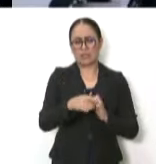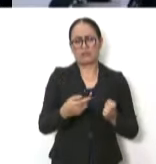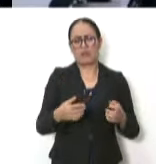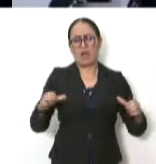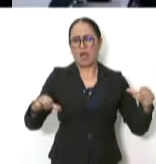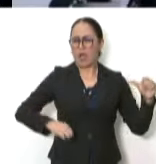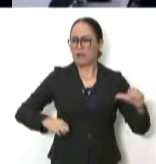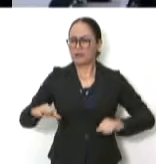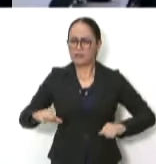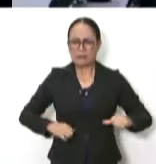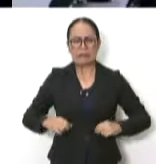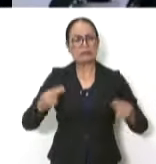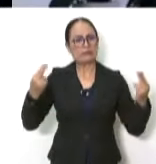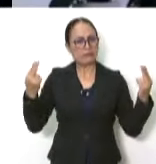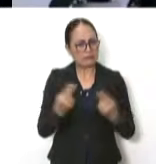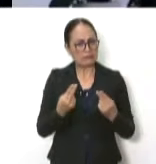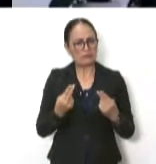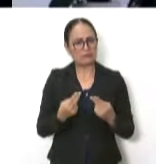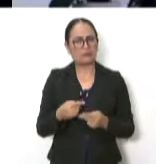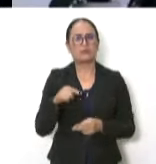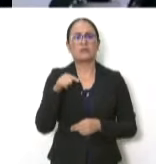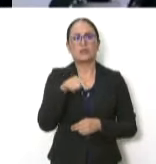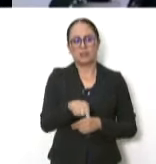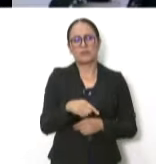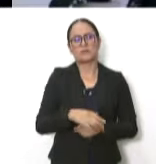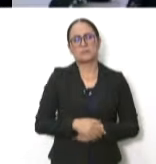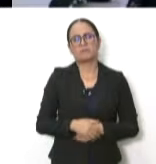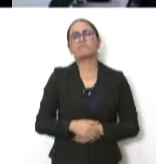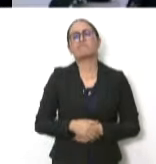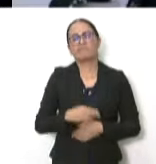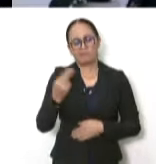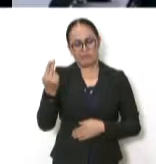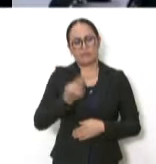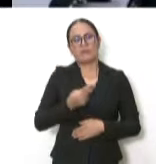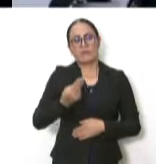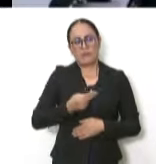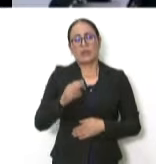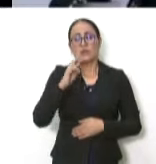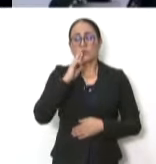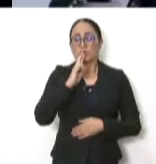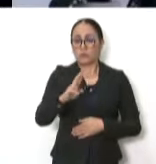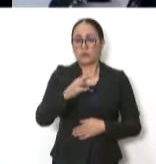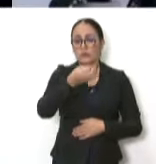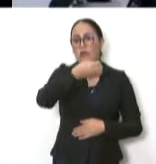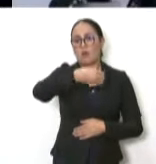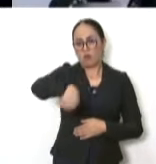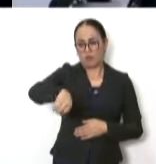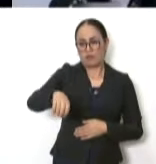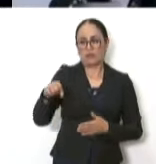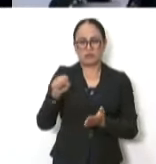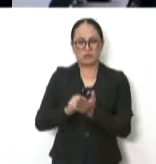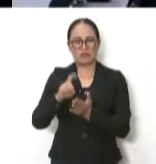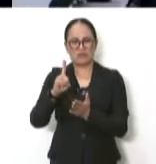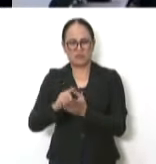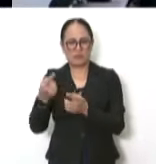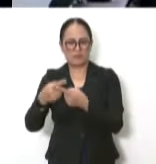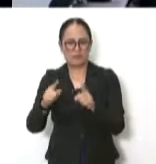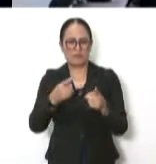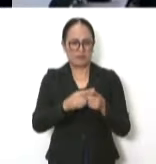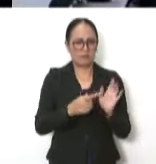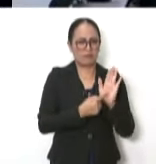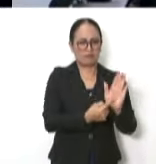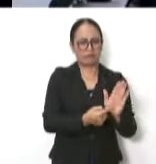esencial, han estado obligados a responder sus solicitudes y